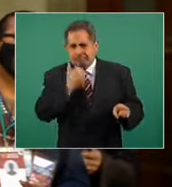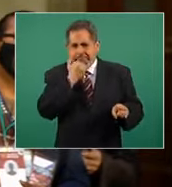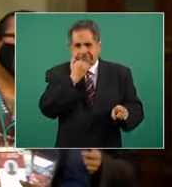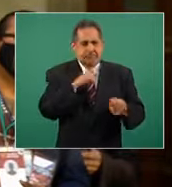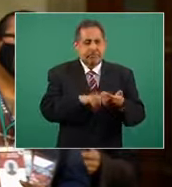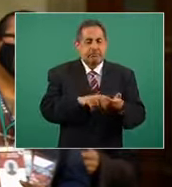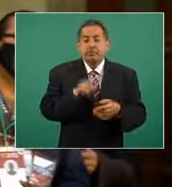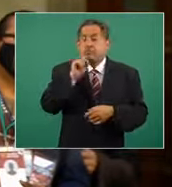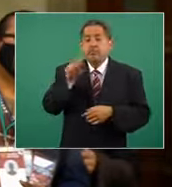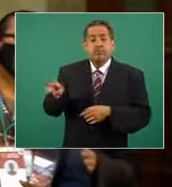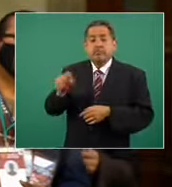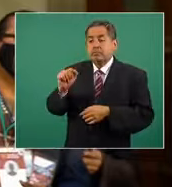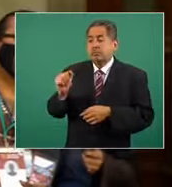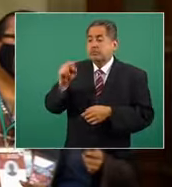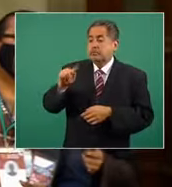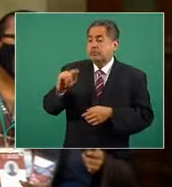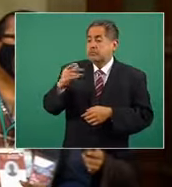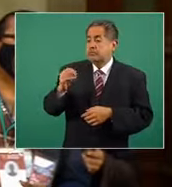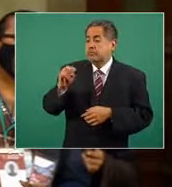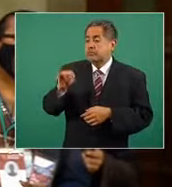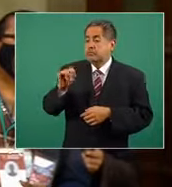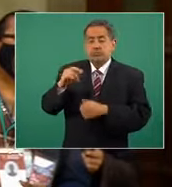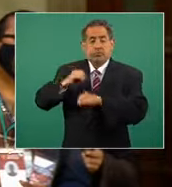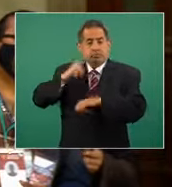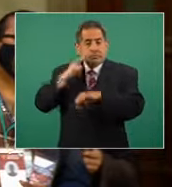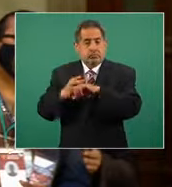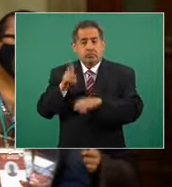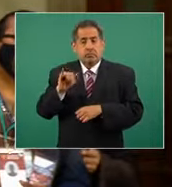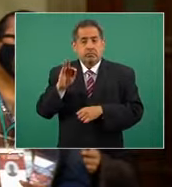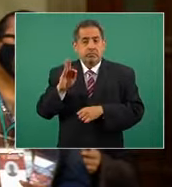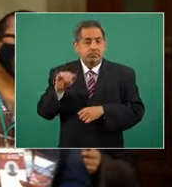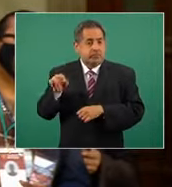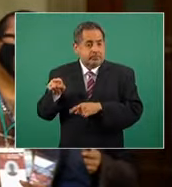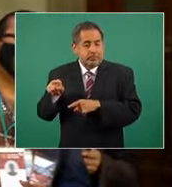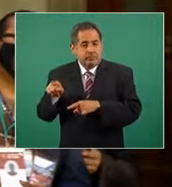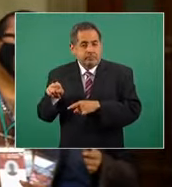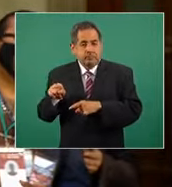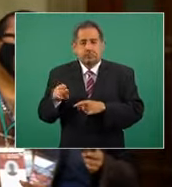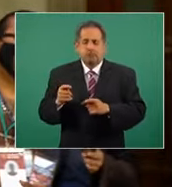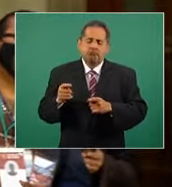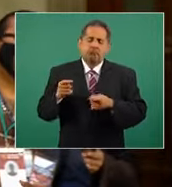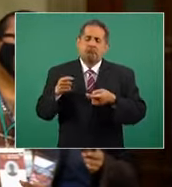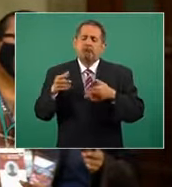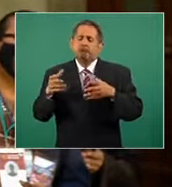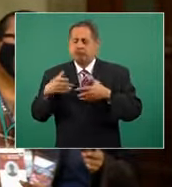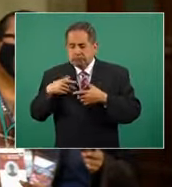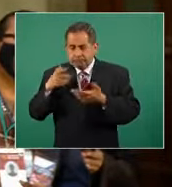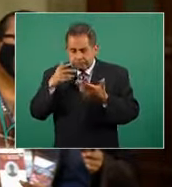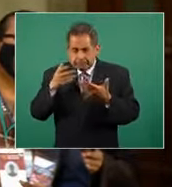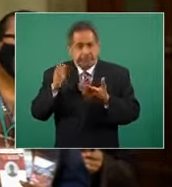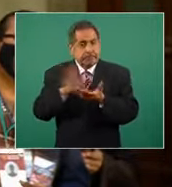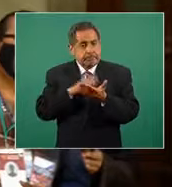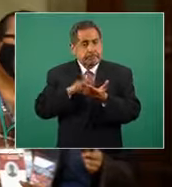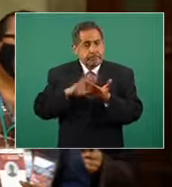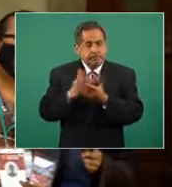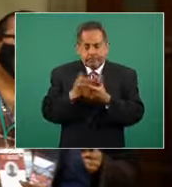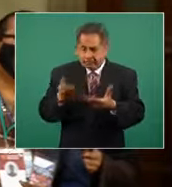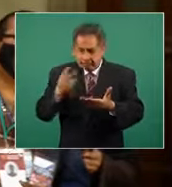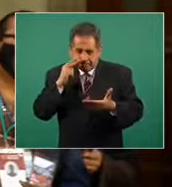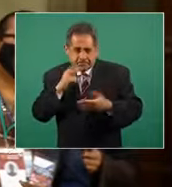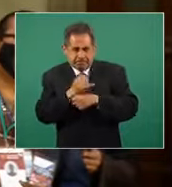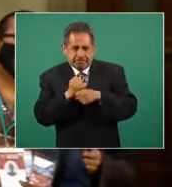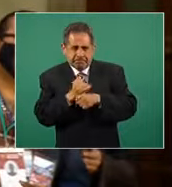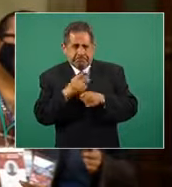Santiago Nieto, el titular de la UIF, recibe la Unidad de Inteligencia Financiera documentos para